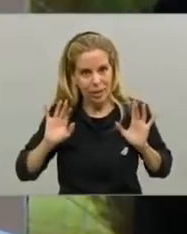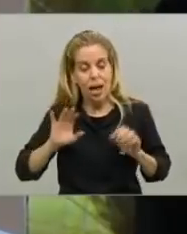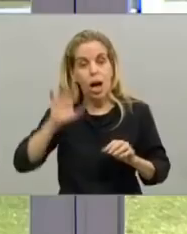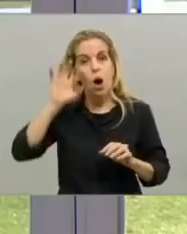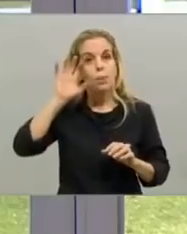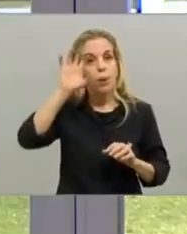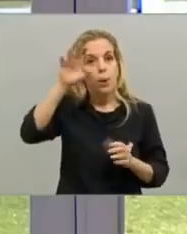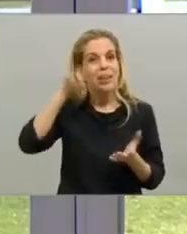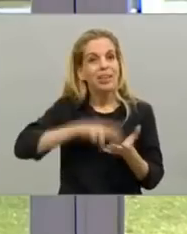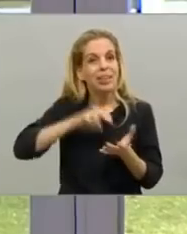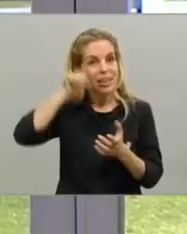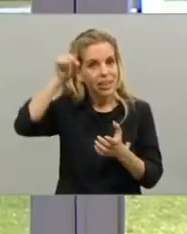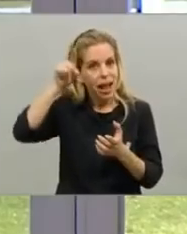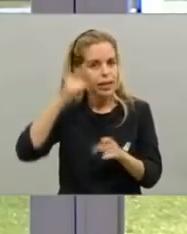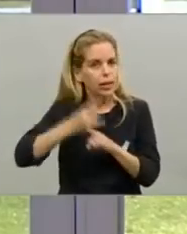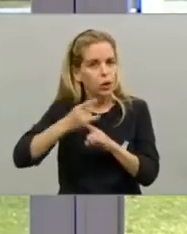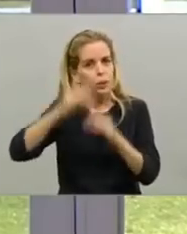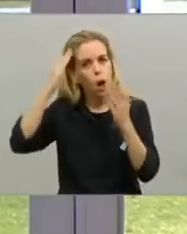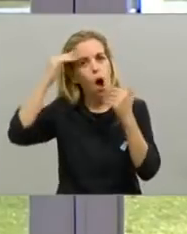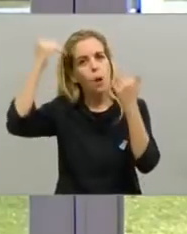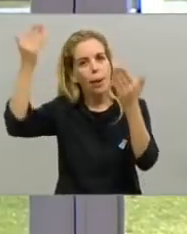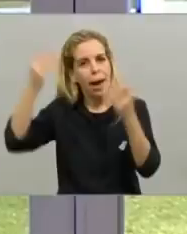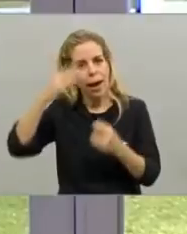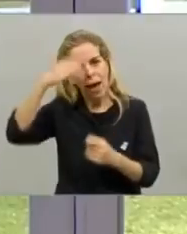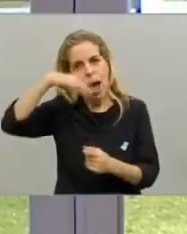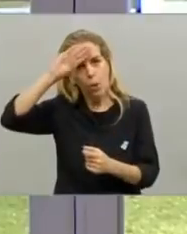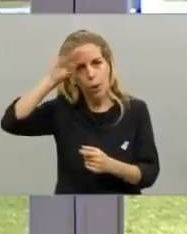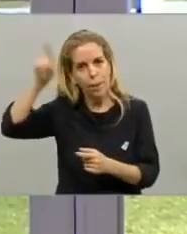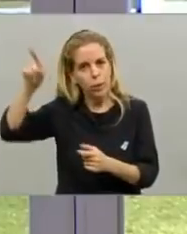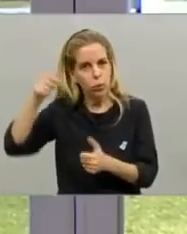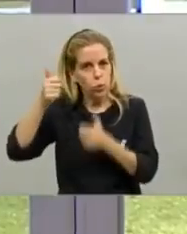como corresponde, como un héroe. Lo fue.